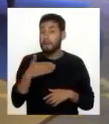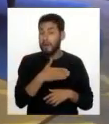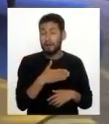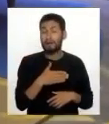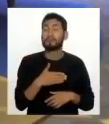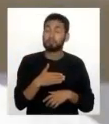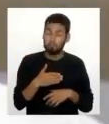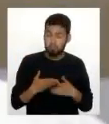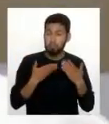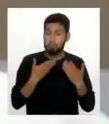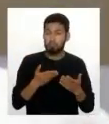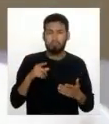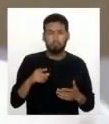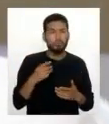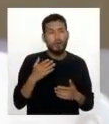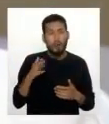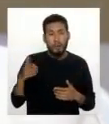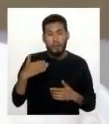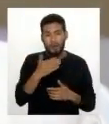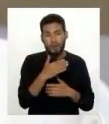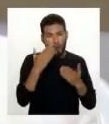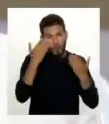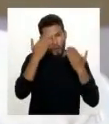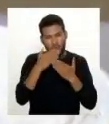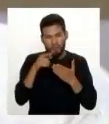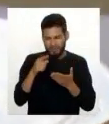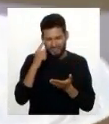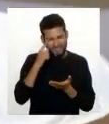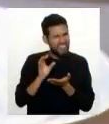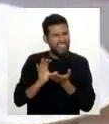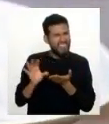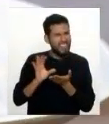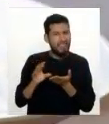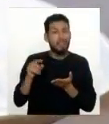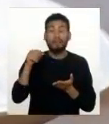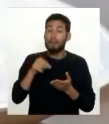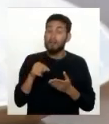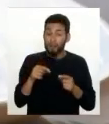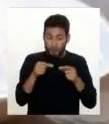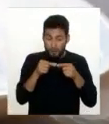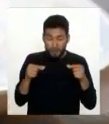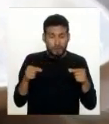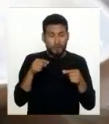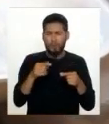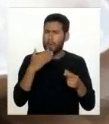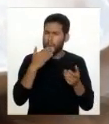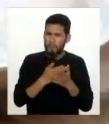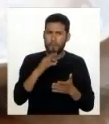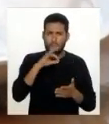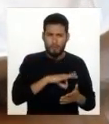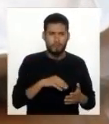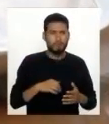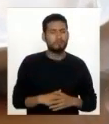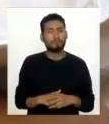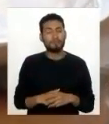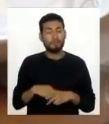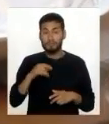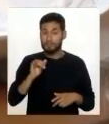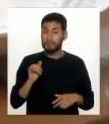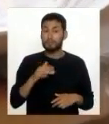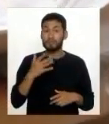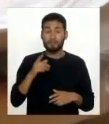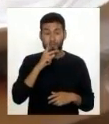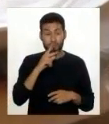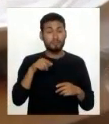otra alternativa, la parte más oscura que quizás muchos la desechan, es donde vamos a tener más el beneficio, ¿no? Y como vemos también